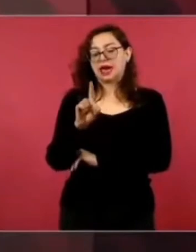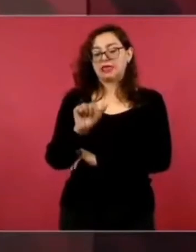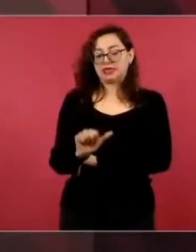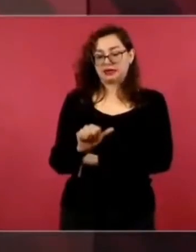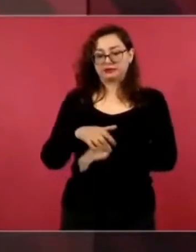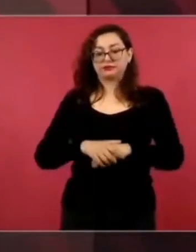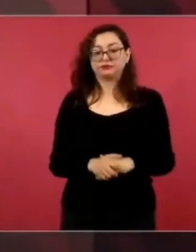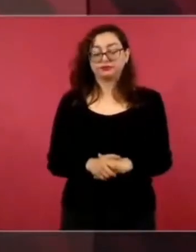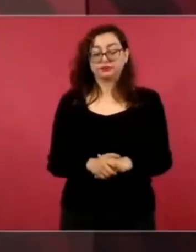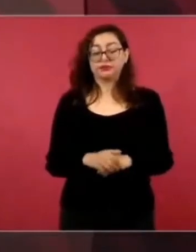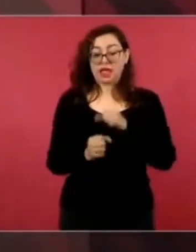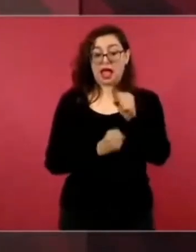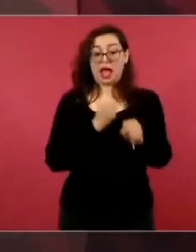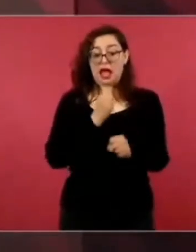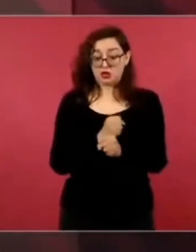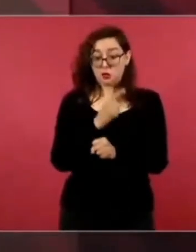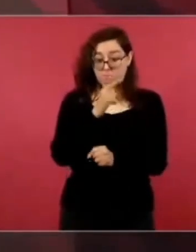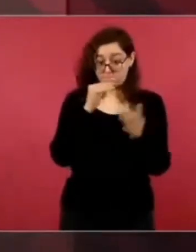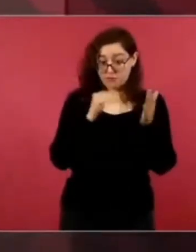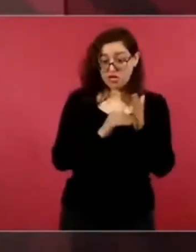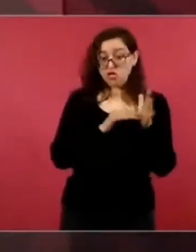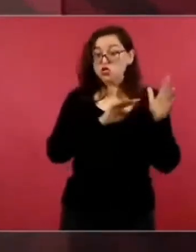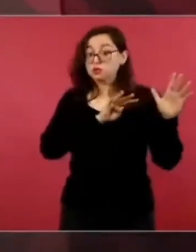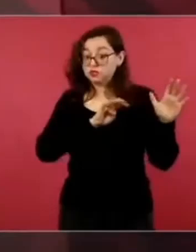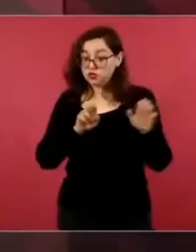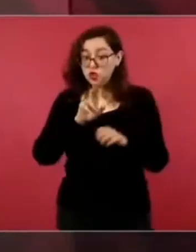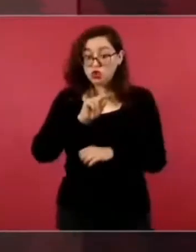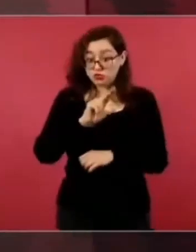Entró Salinas en el 88